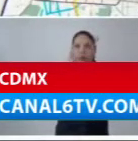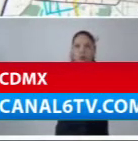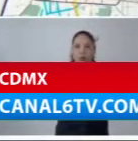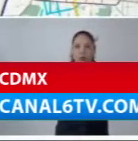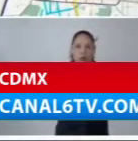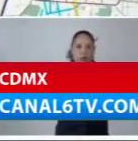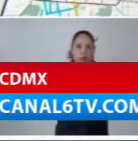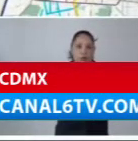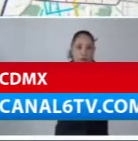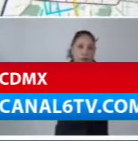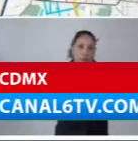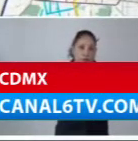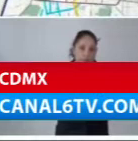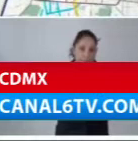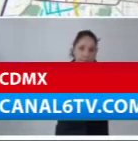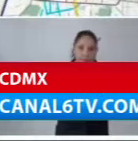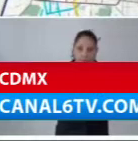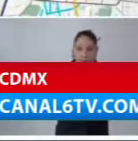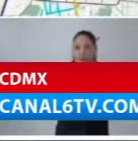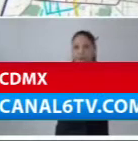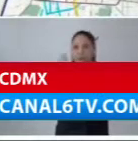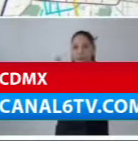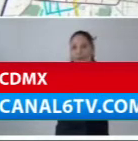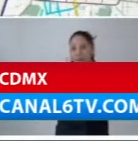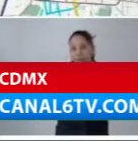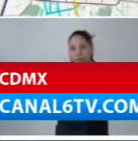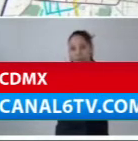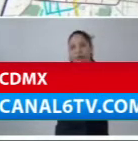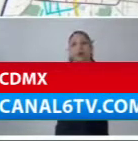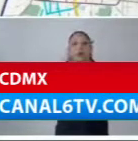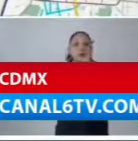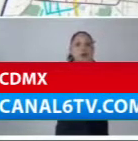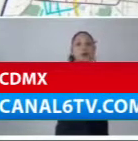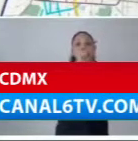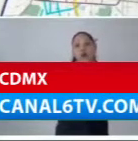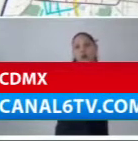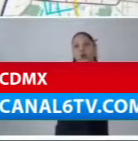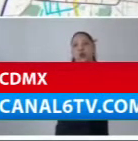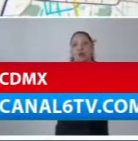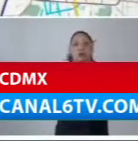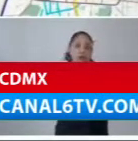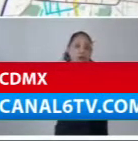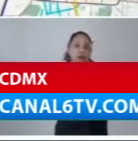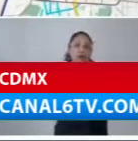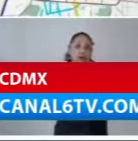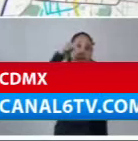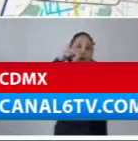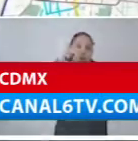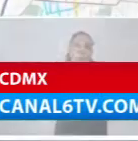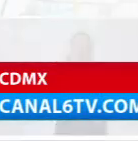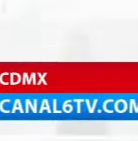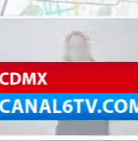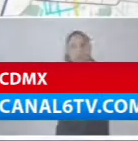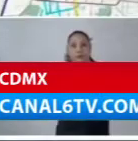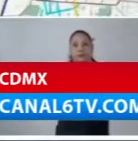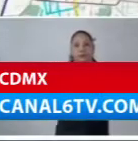importantes de transporte público en la ciudad, que conectan el sur, centro y norte y que conectan el oriente y el poniente de la